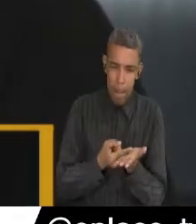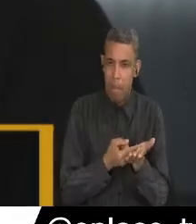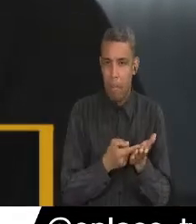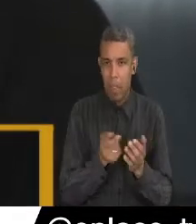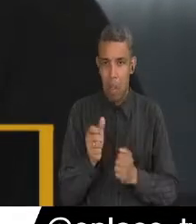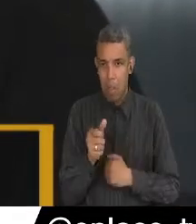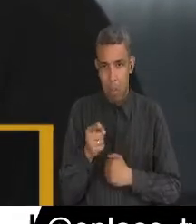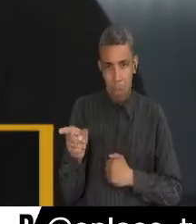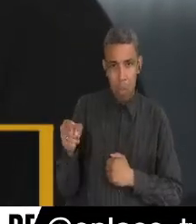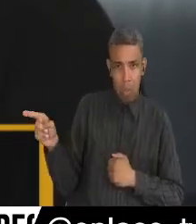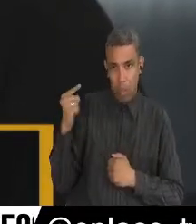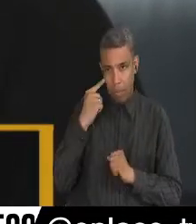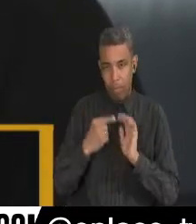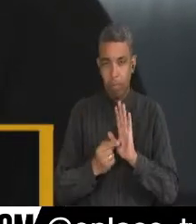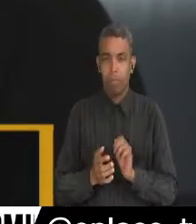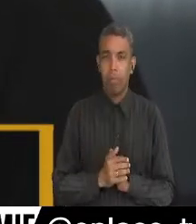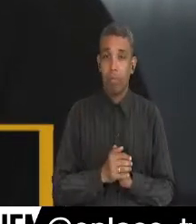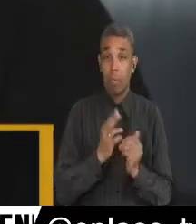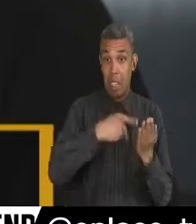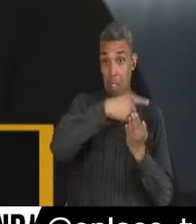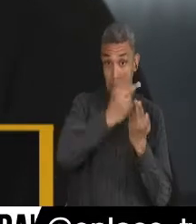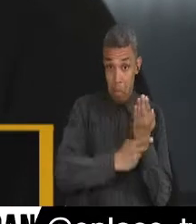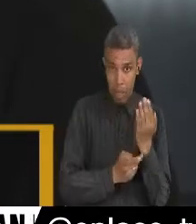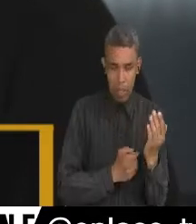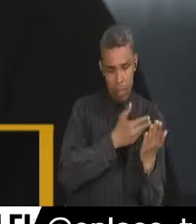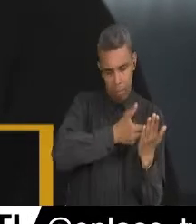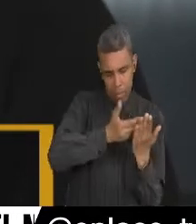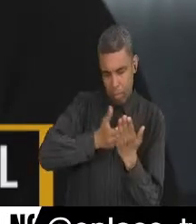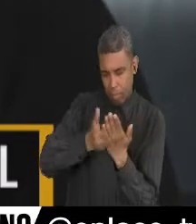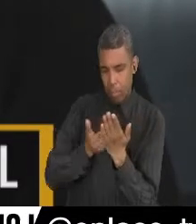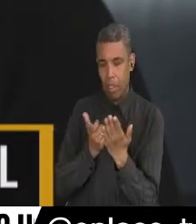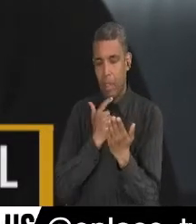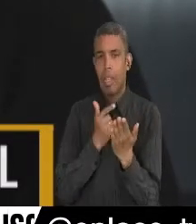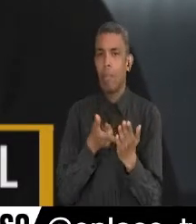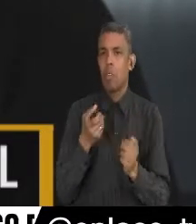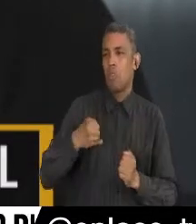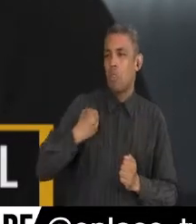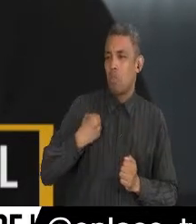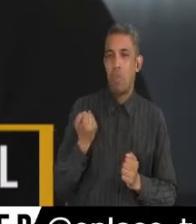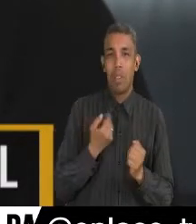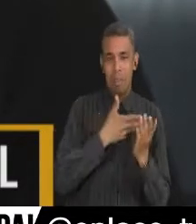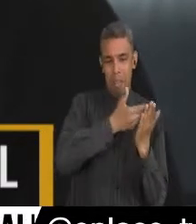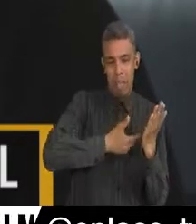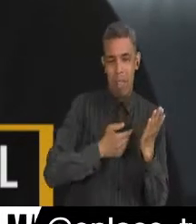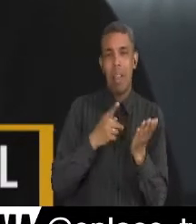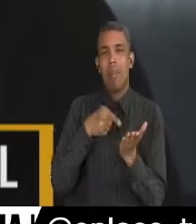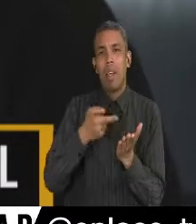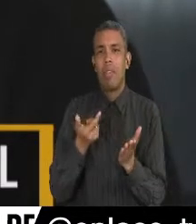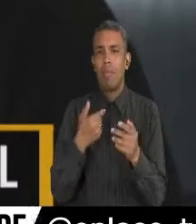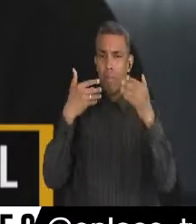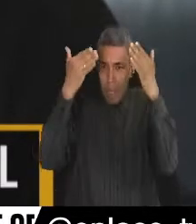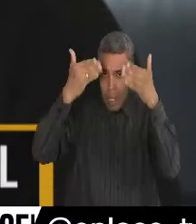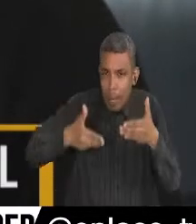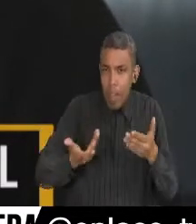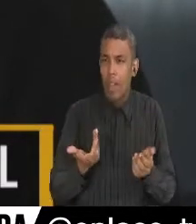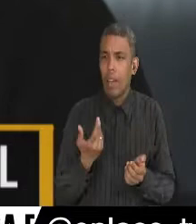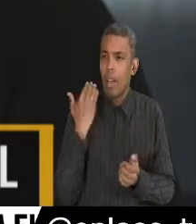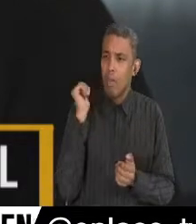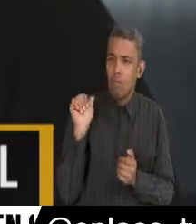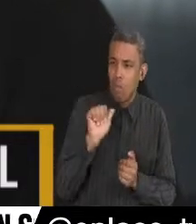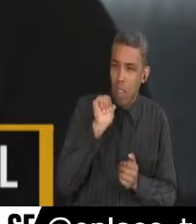unos importantes proyectos de acuerdo, que entre eso están las políticas públicas de la juventud, de la mujer, discapacidad y otras políticas públicas que también